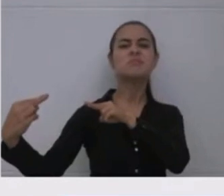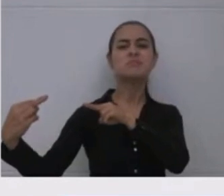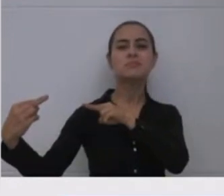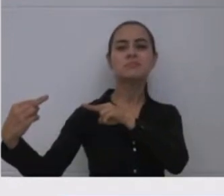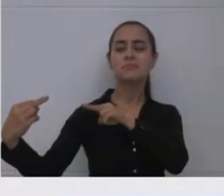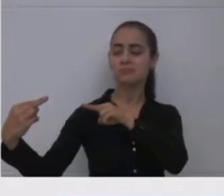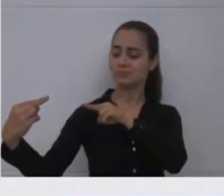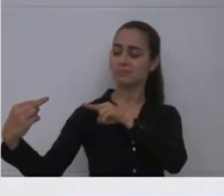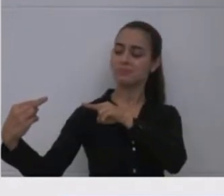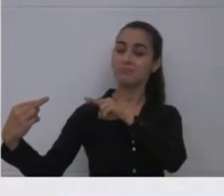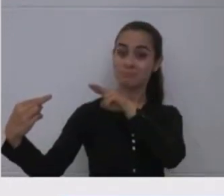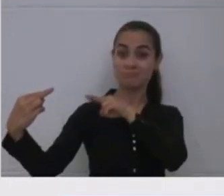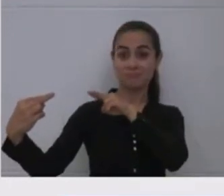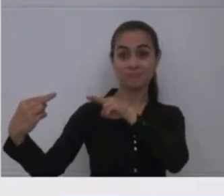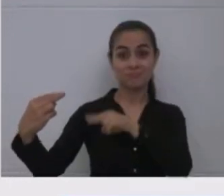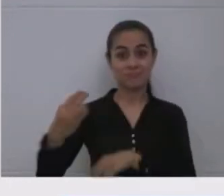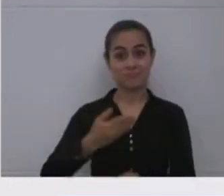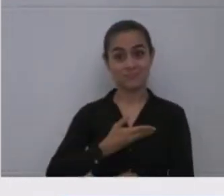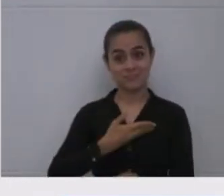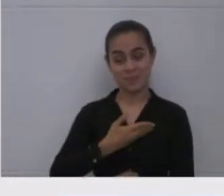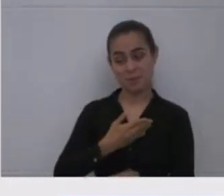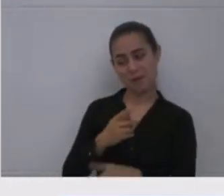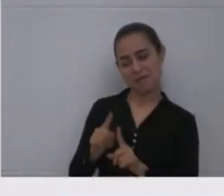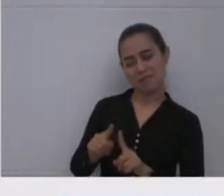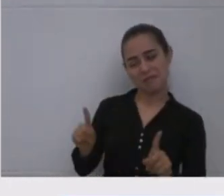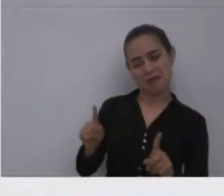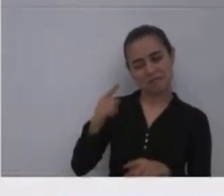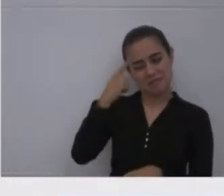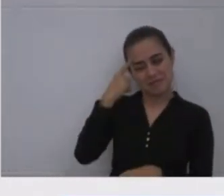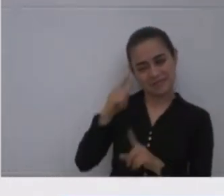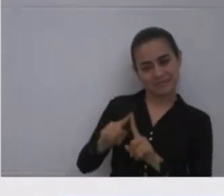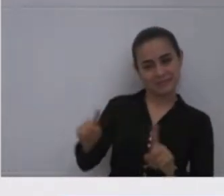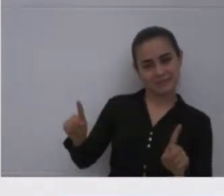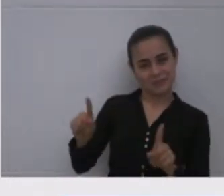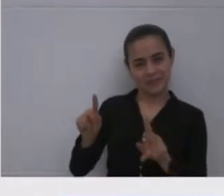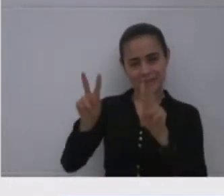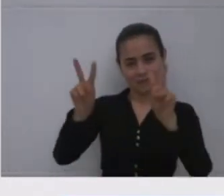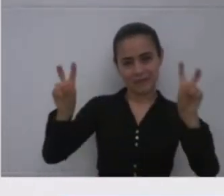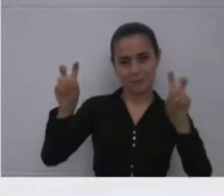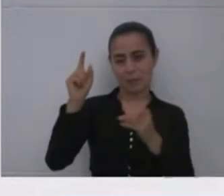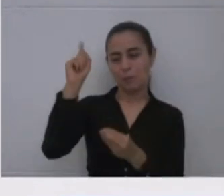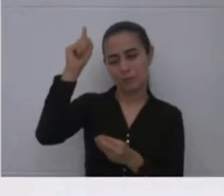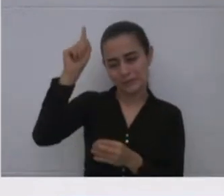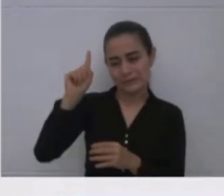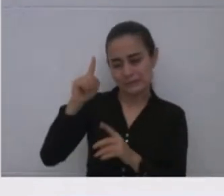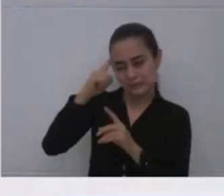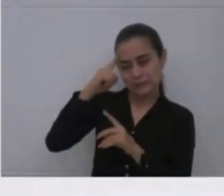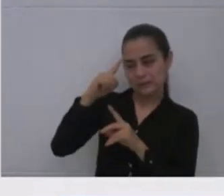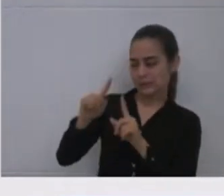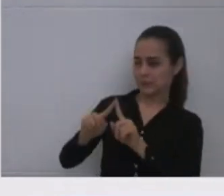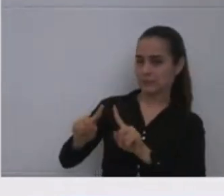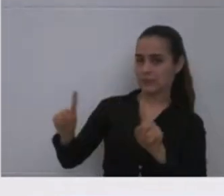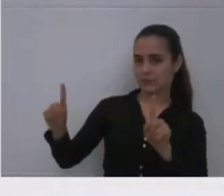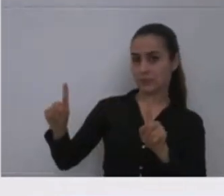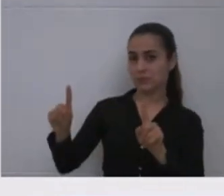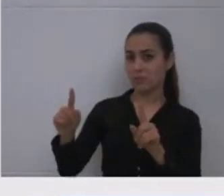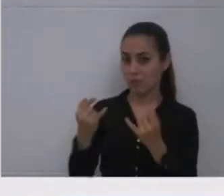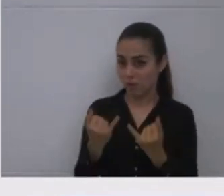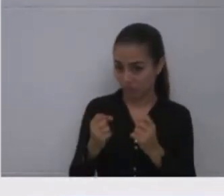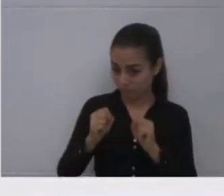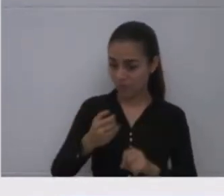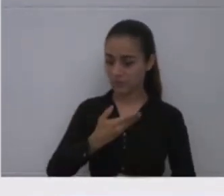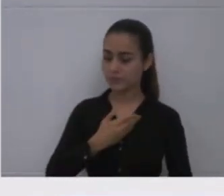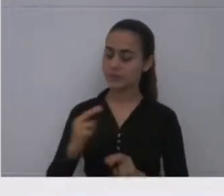siendo mi mamá una persona que piensa muy distinto a mí, definitivamente, en términos de política. Y la puedo mirar a los ojos y le puedo decir,